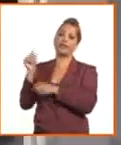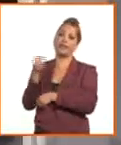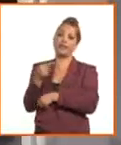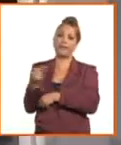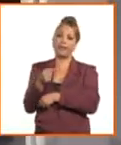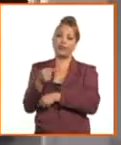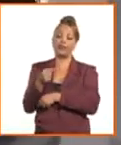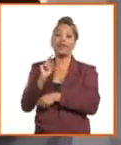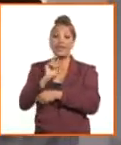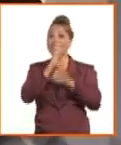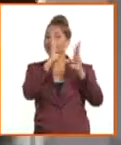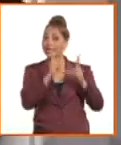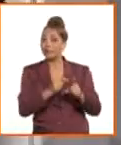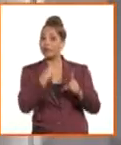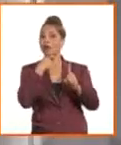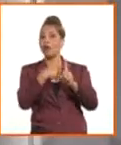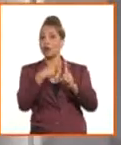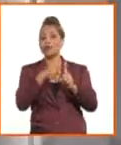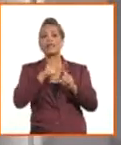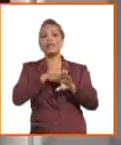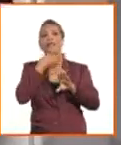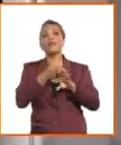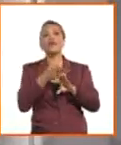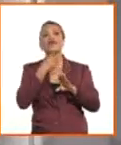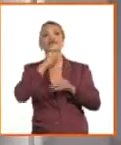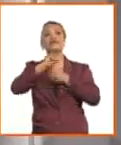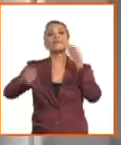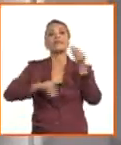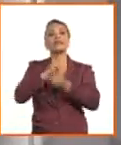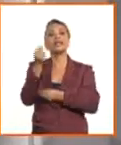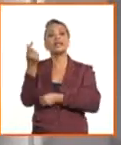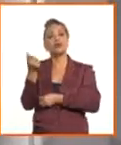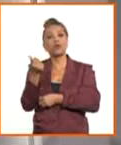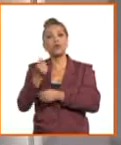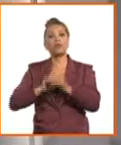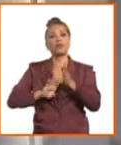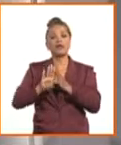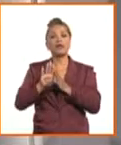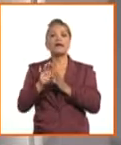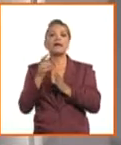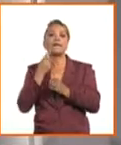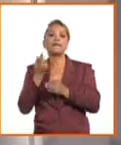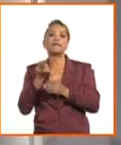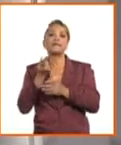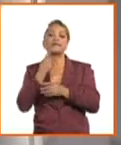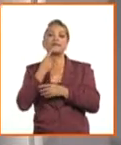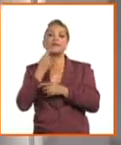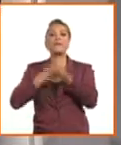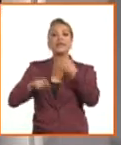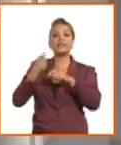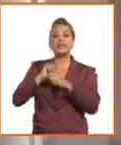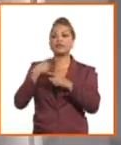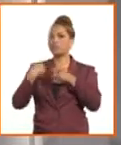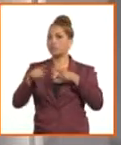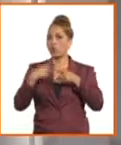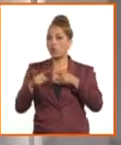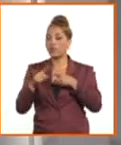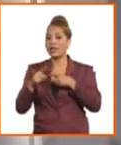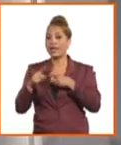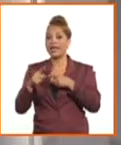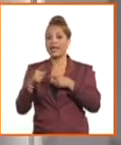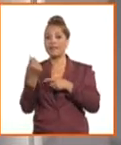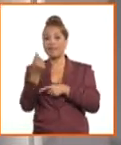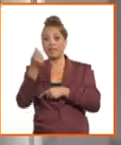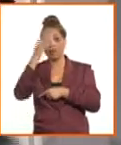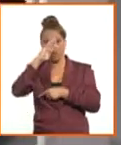neto positivo tú lo puedas invertir en la economía, generando oferta de bienes y servicios en moneda nacional, para que haya un incentivo entonces